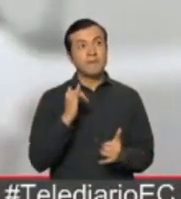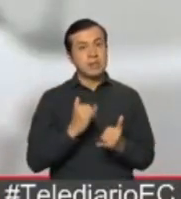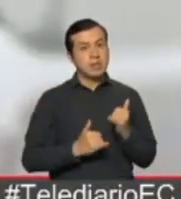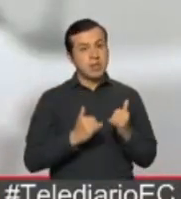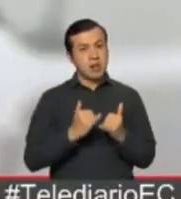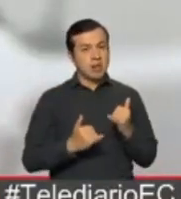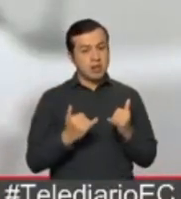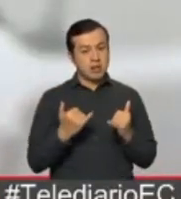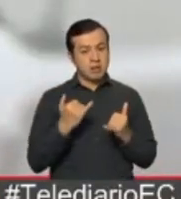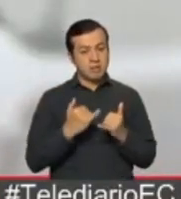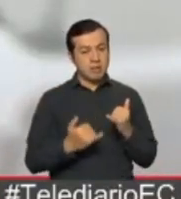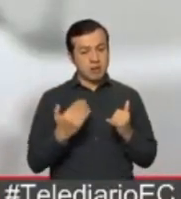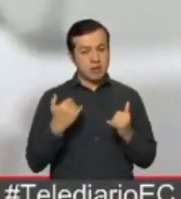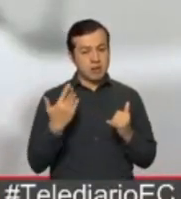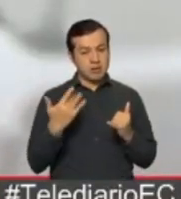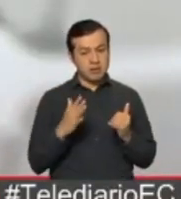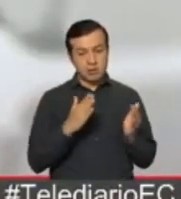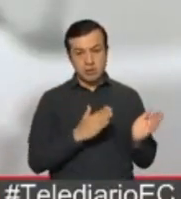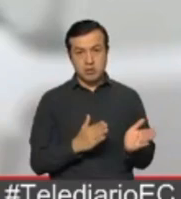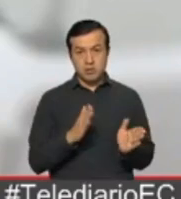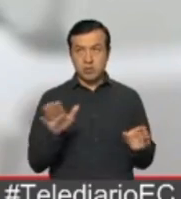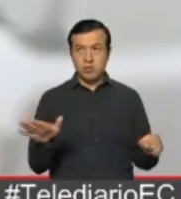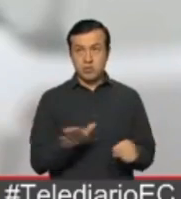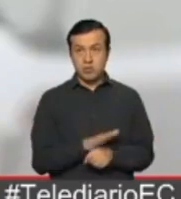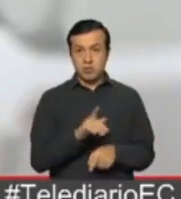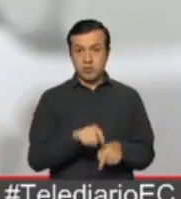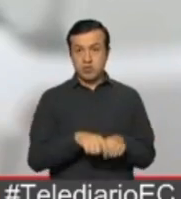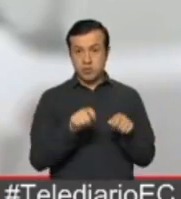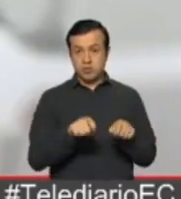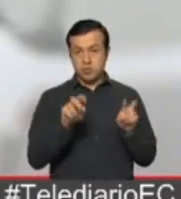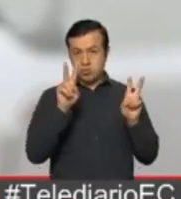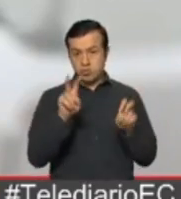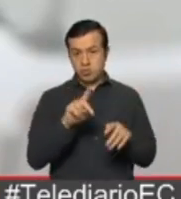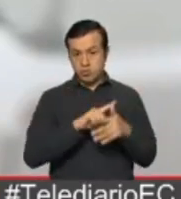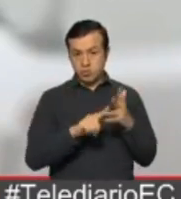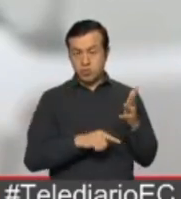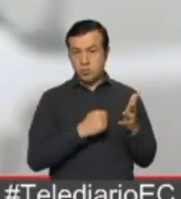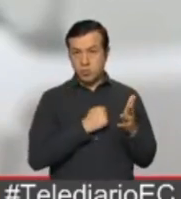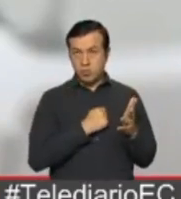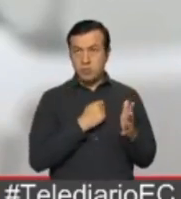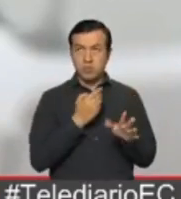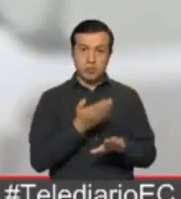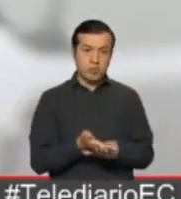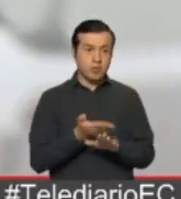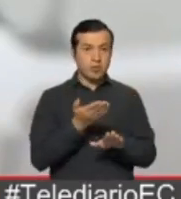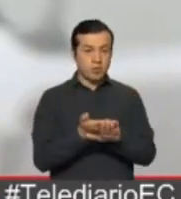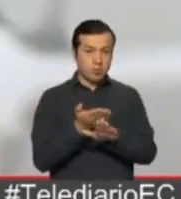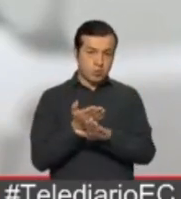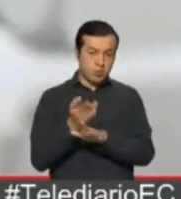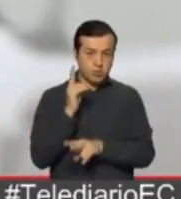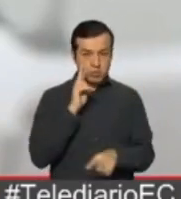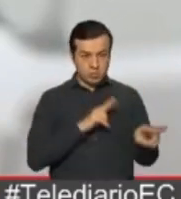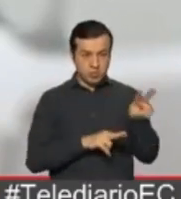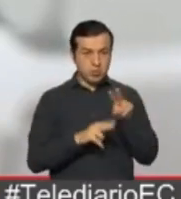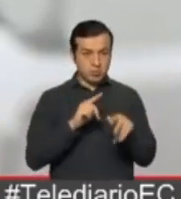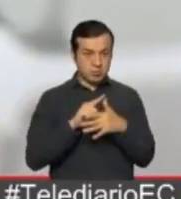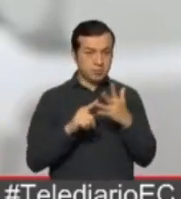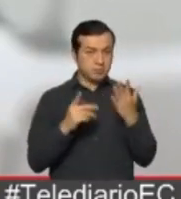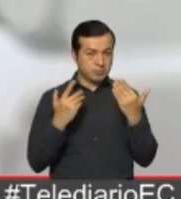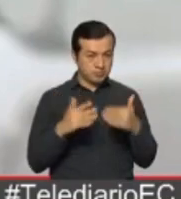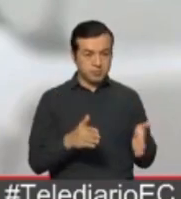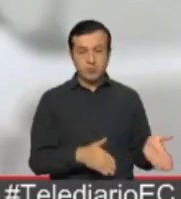podríamos estar hablando días de una suscripción del contrato por los temas propios que son de presentación de ofertas revisión etcétera